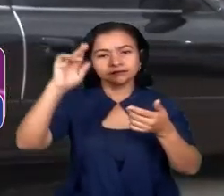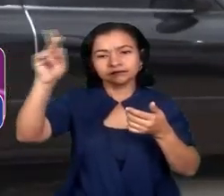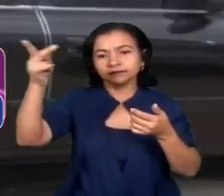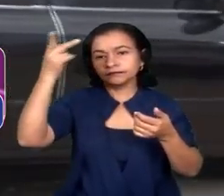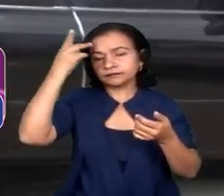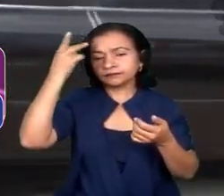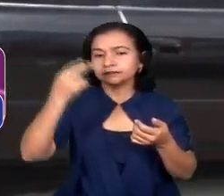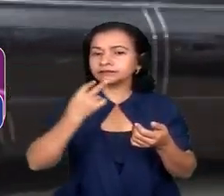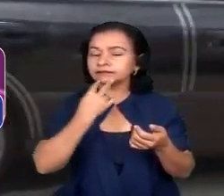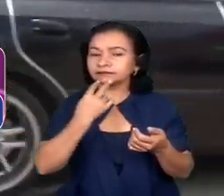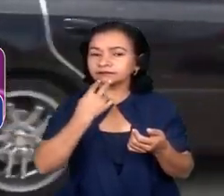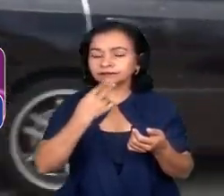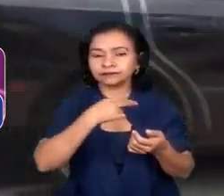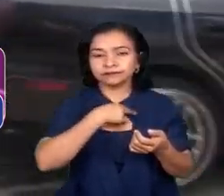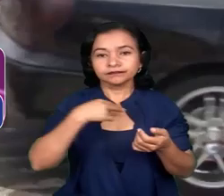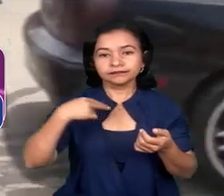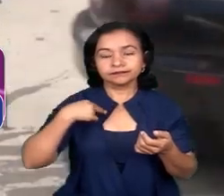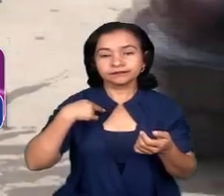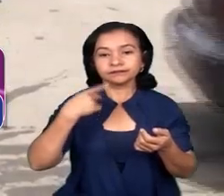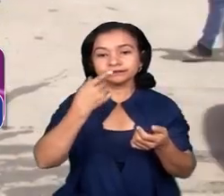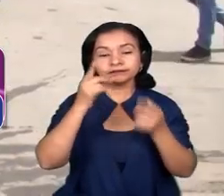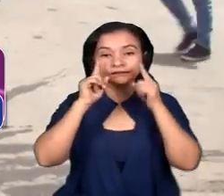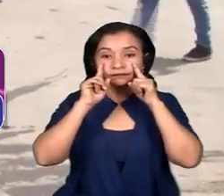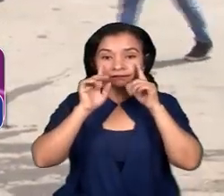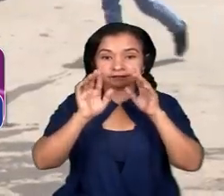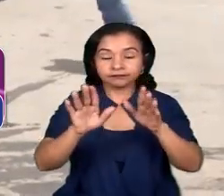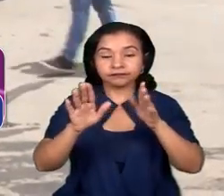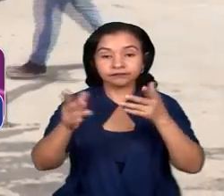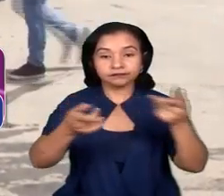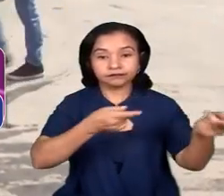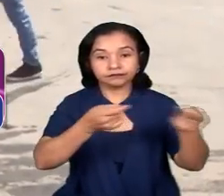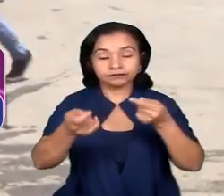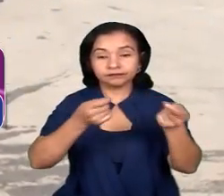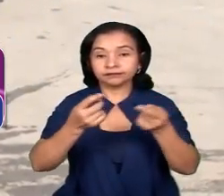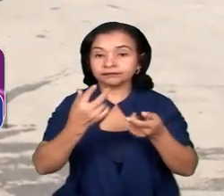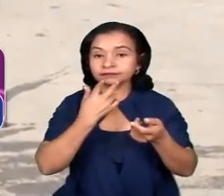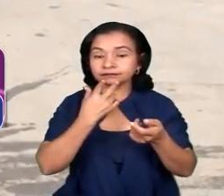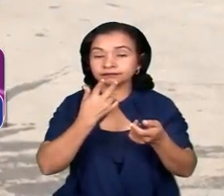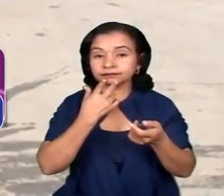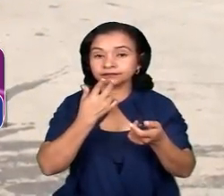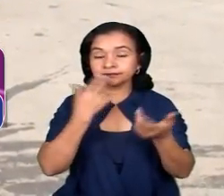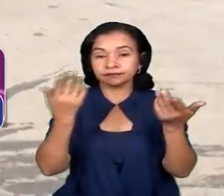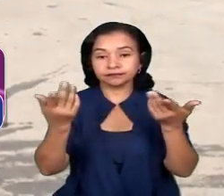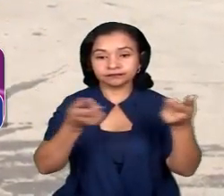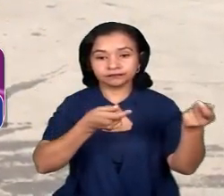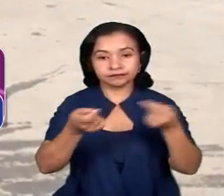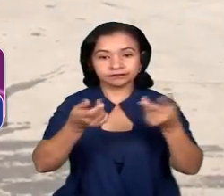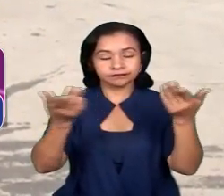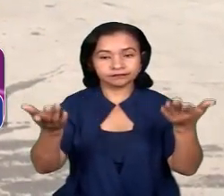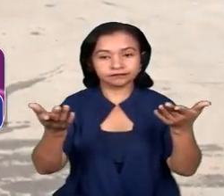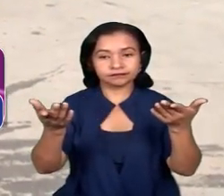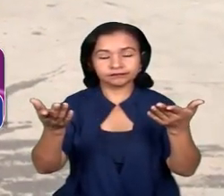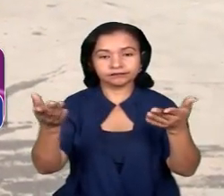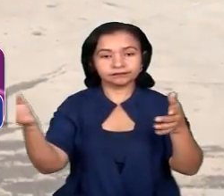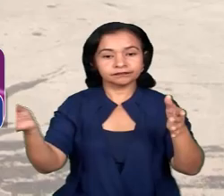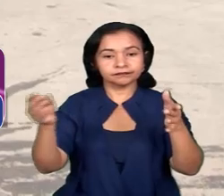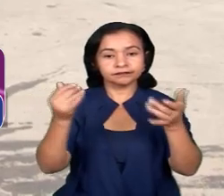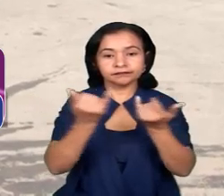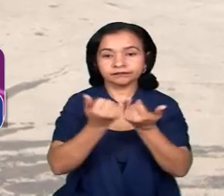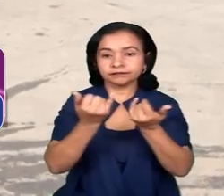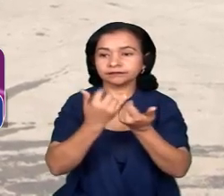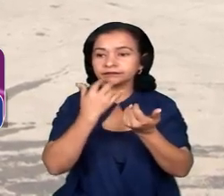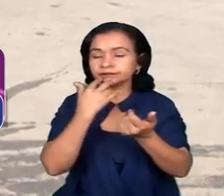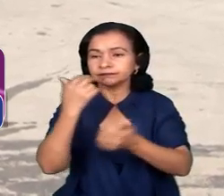hubieron, no tuvimos. Lo que hicimos fue resguardar nuestros negocios. No tuvimos los mismos comerciantes, no los vimos metidos, inmersos en